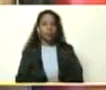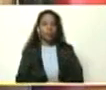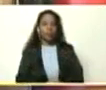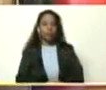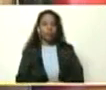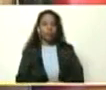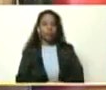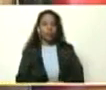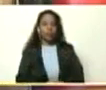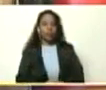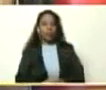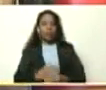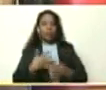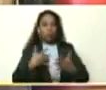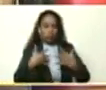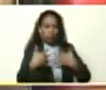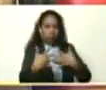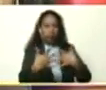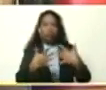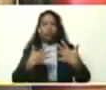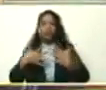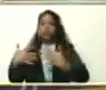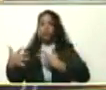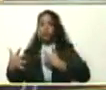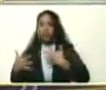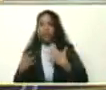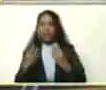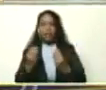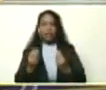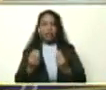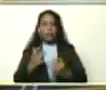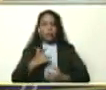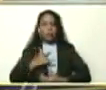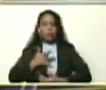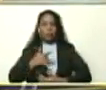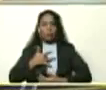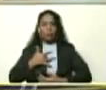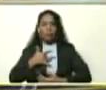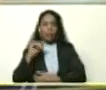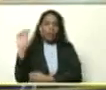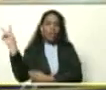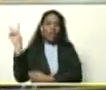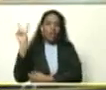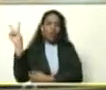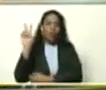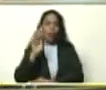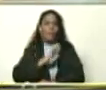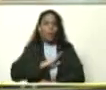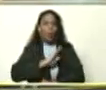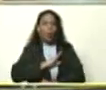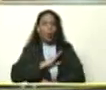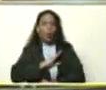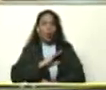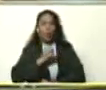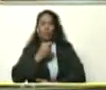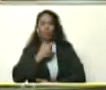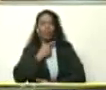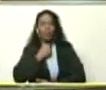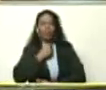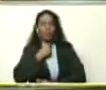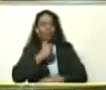tan fluido, tan sentido, tan venezolano, tan simpático,